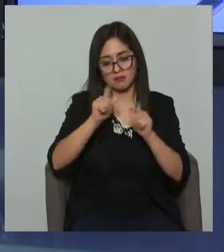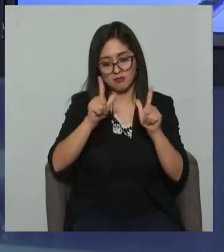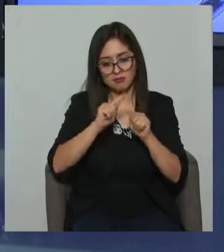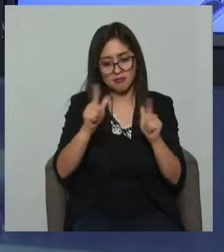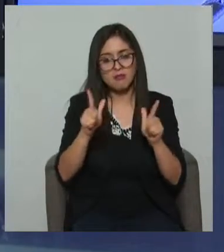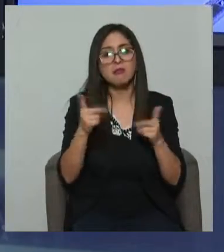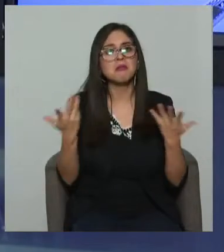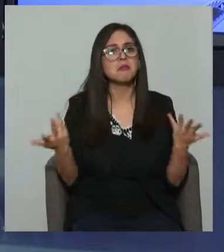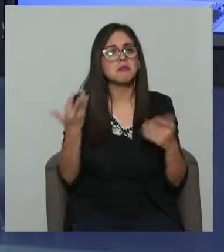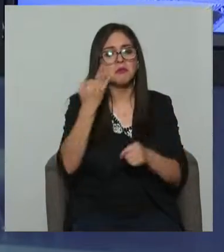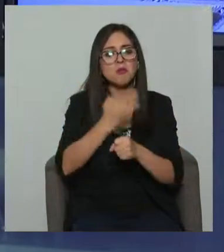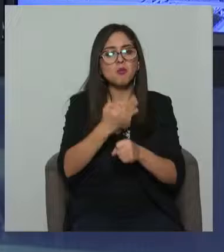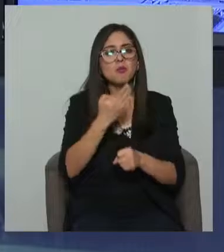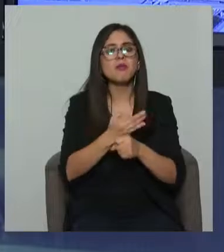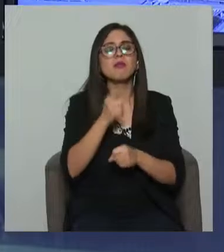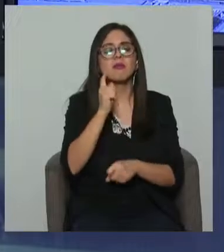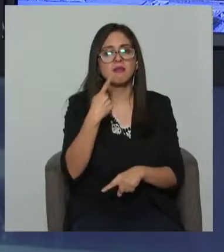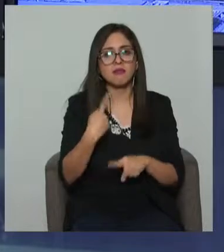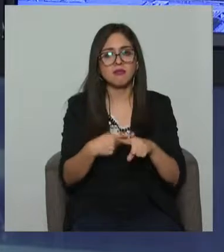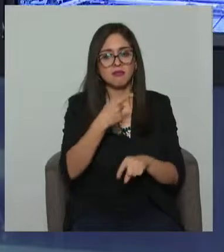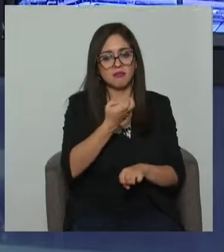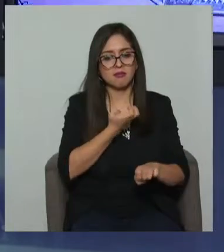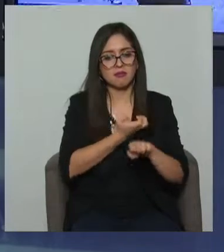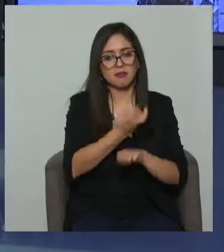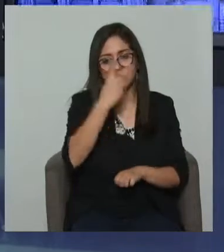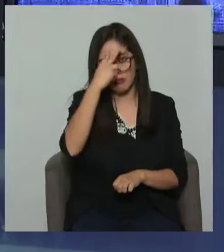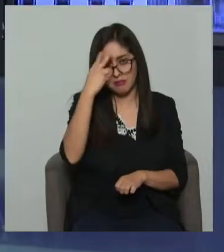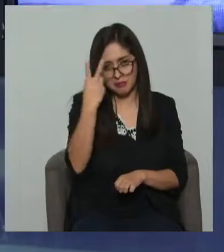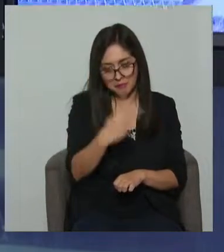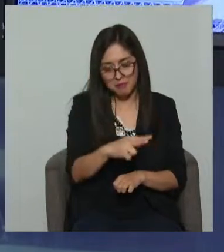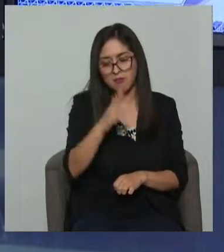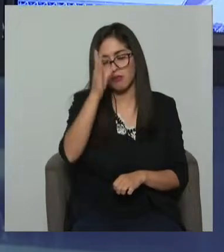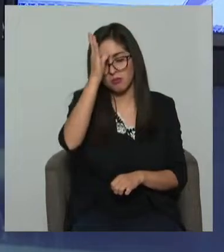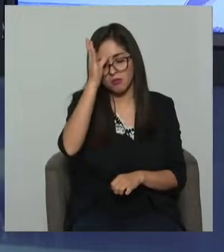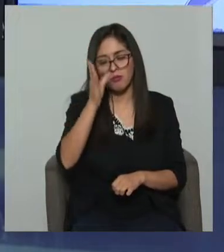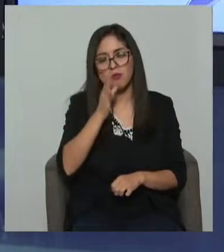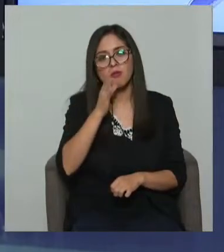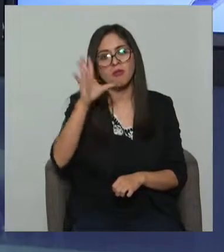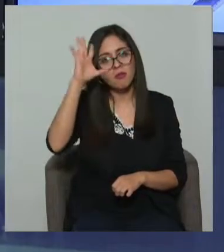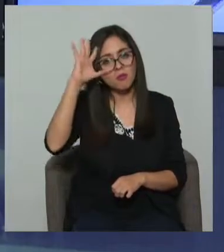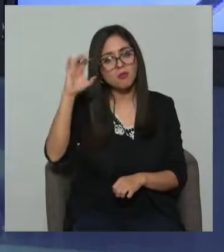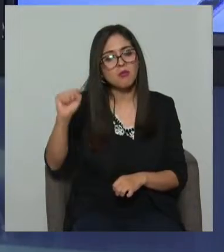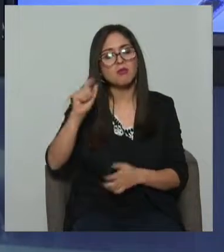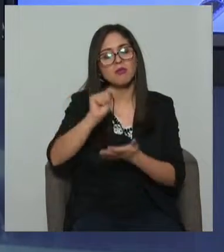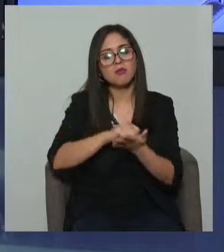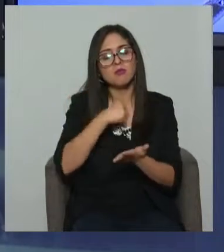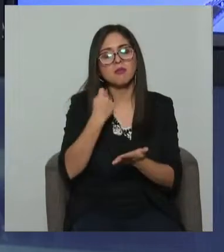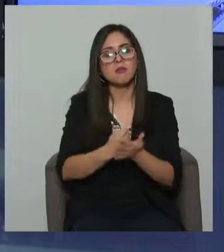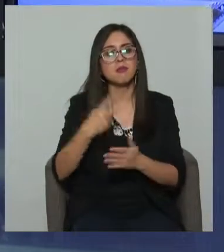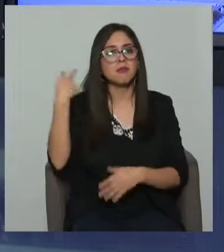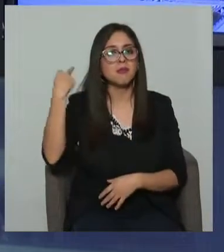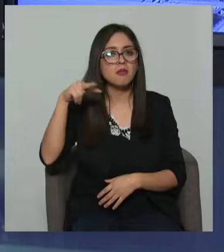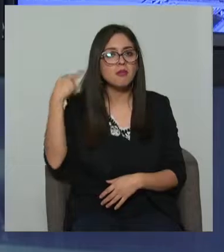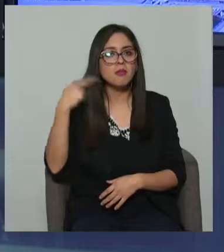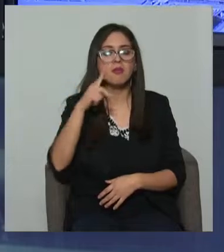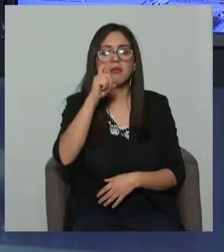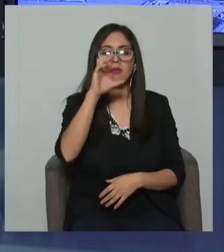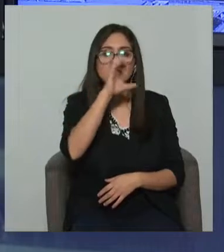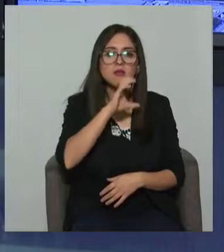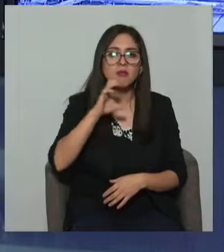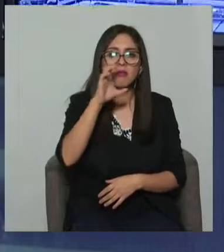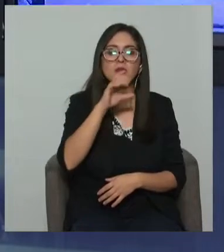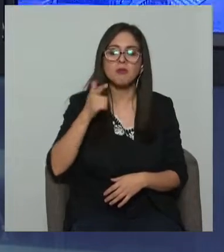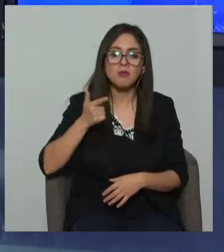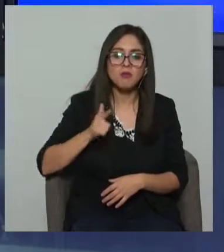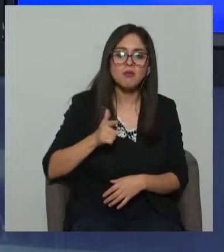estar el Estado de México, Coahuila, Morelos, Tamaulipas, Veracruz, Aguascalientes, Guanajuato y por supuesto la Ciudad de